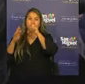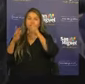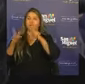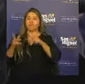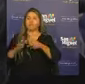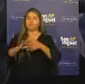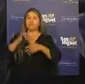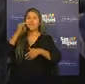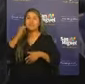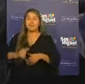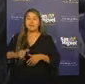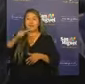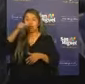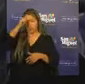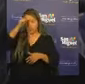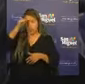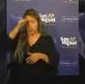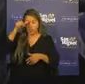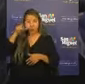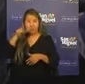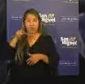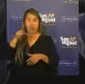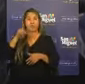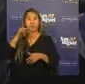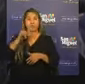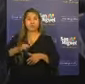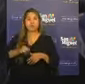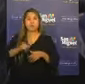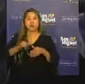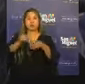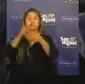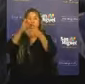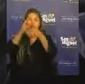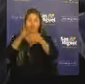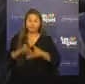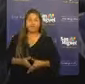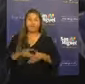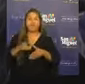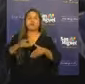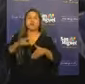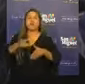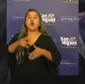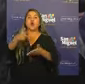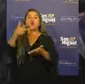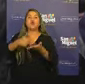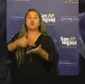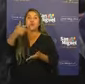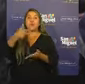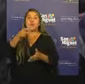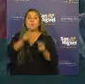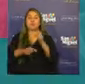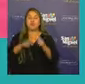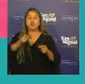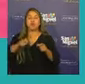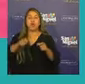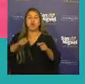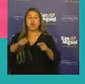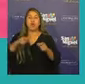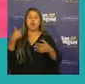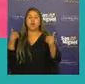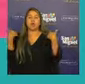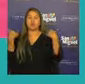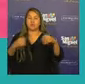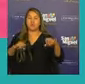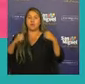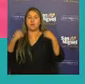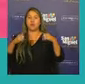Todos los domingos pasan por nuestra gran avenida 8.000 personas. Son 8.000